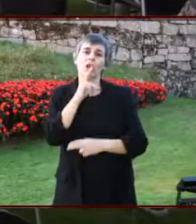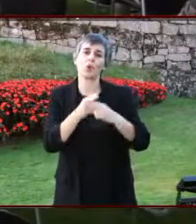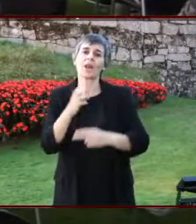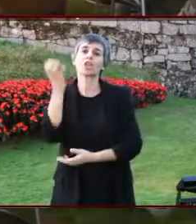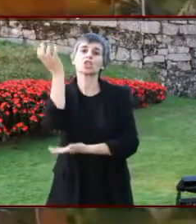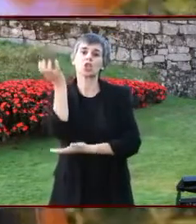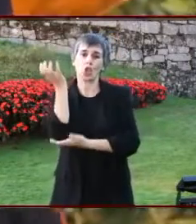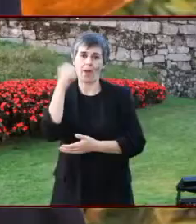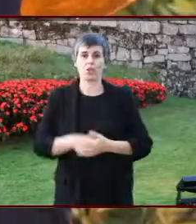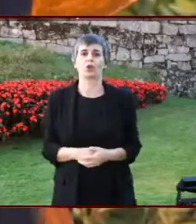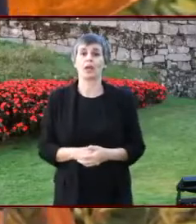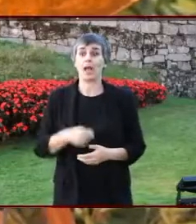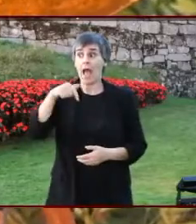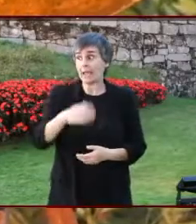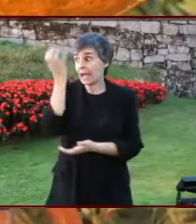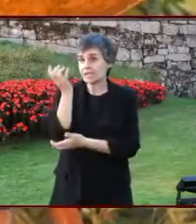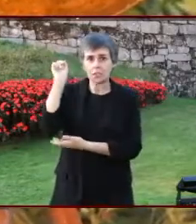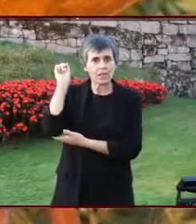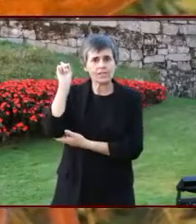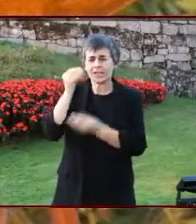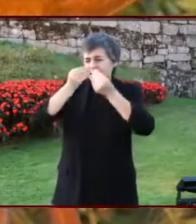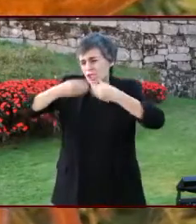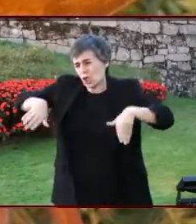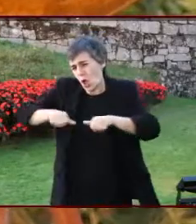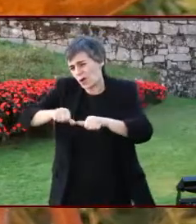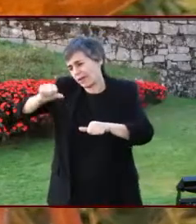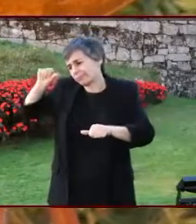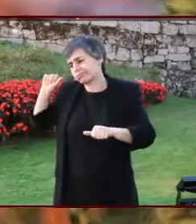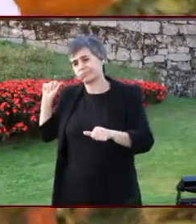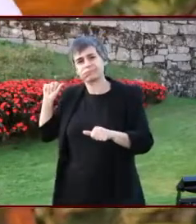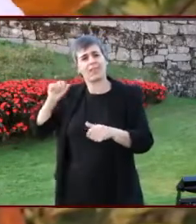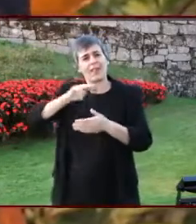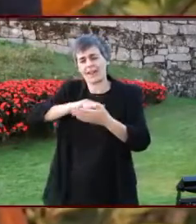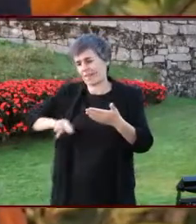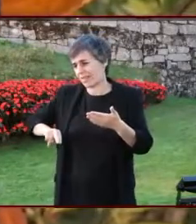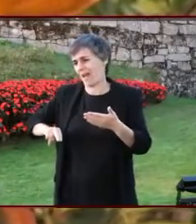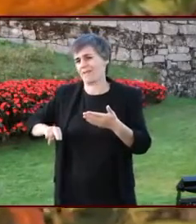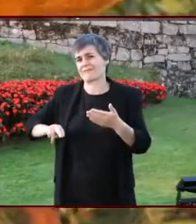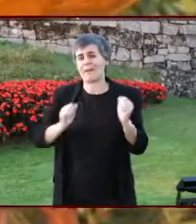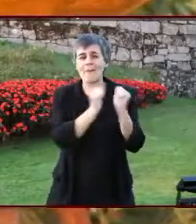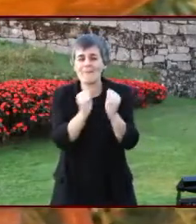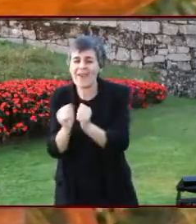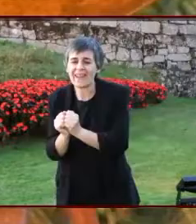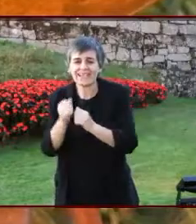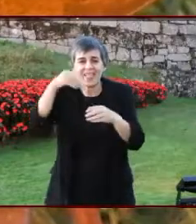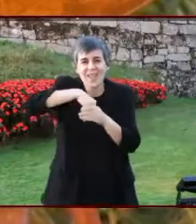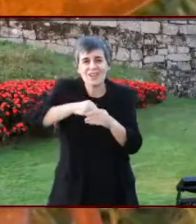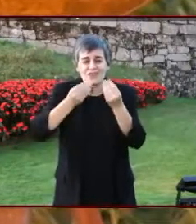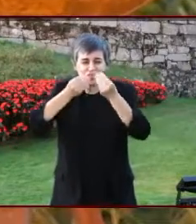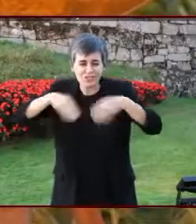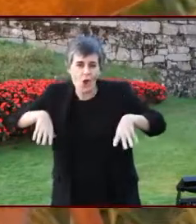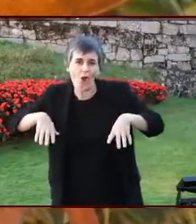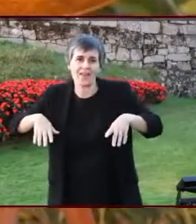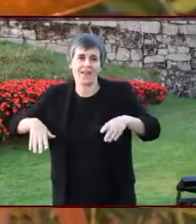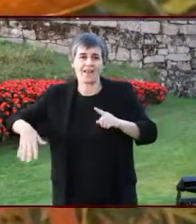pasou toda a historia de Galicia, polas súas pedras, por este maravilloso entorno,